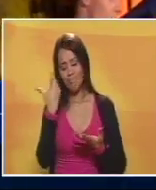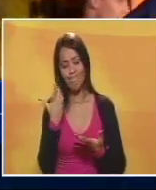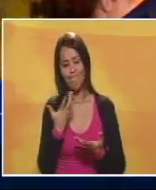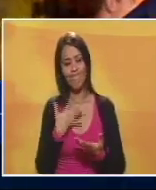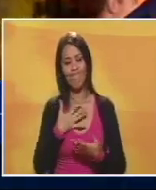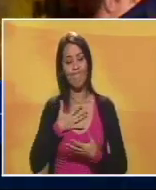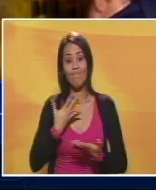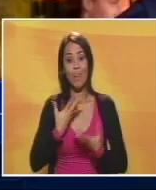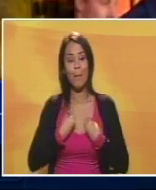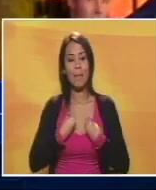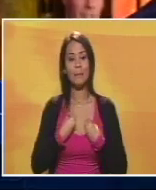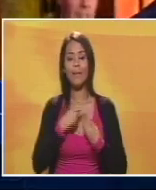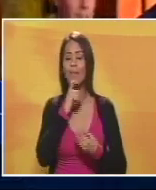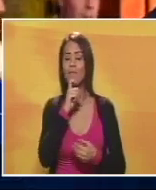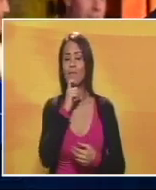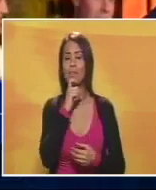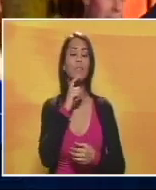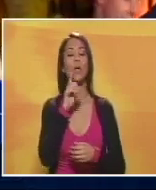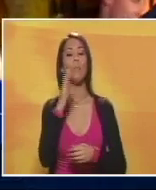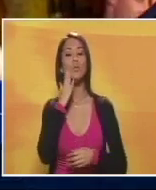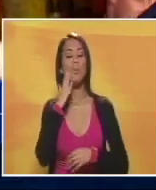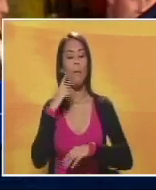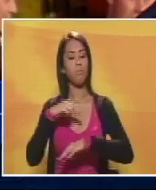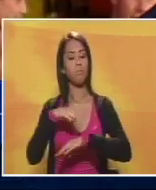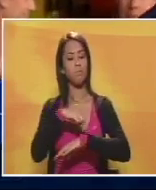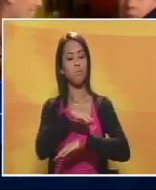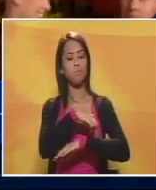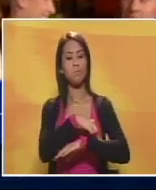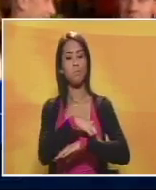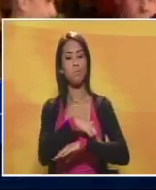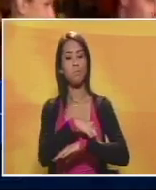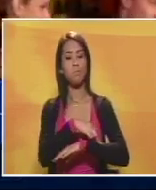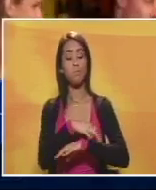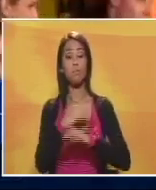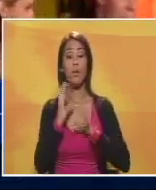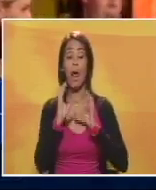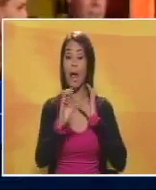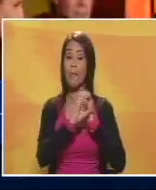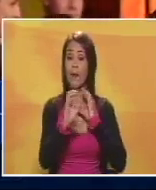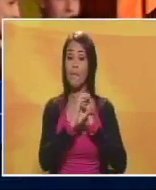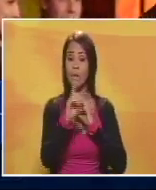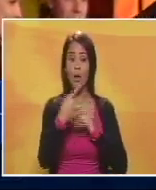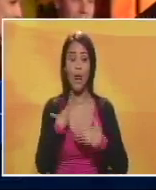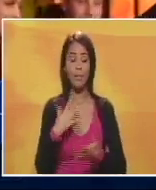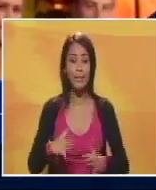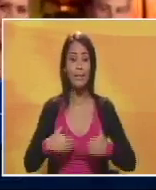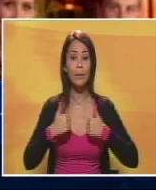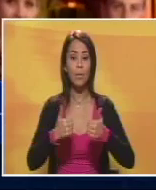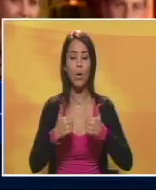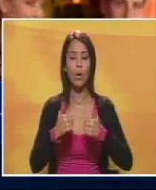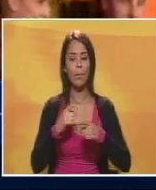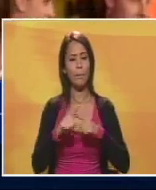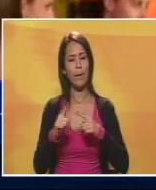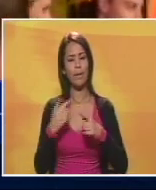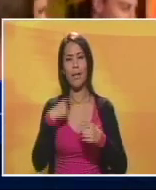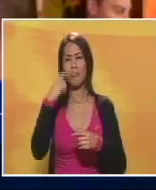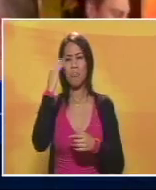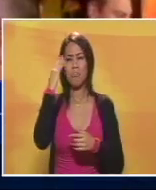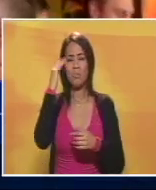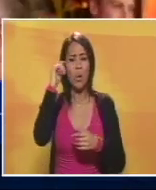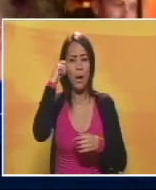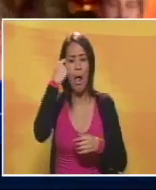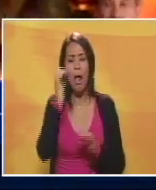vida. Relató cómo su mamá caminó directo al tráfico y él la salvó. Comentó que lo más loco era que ya ella no recordaba